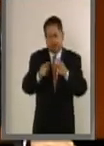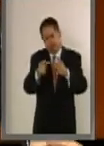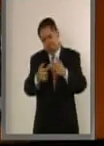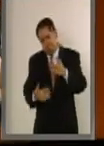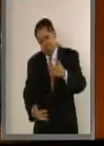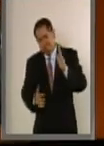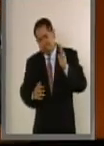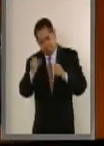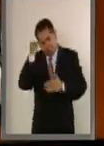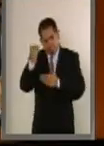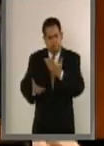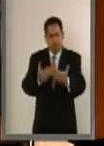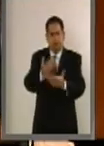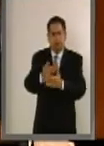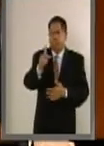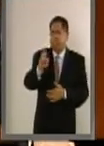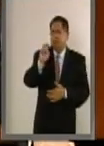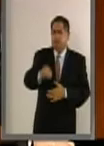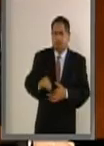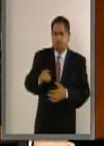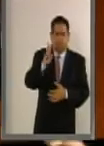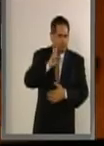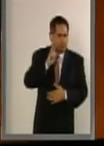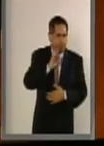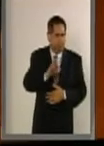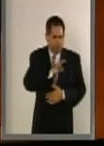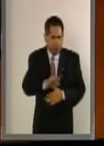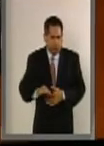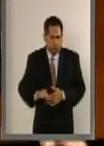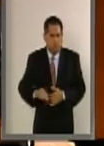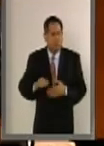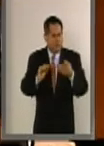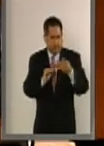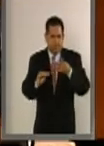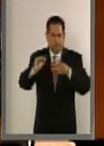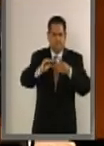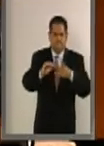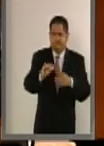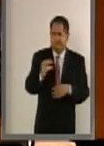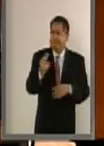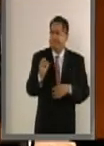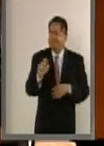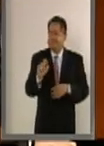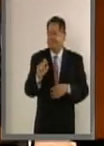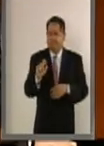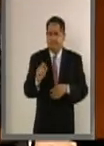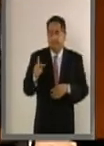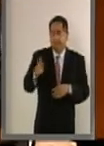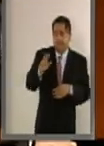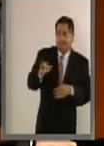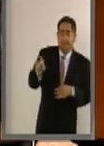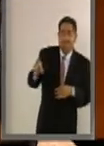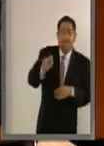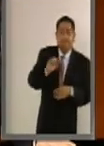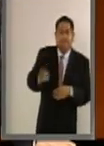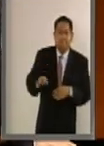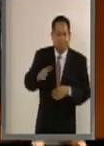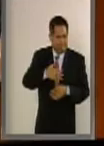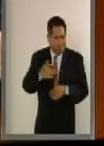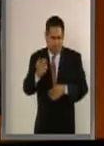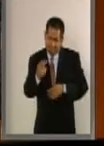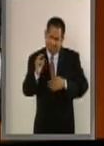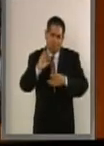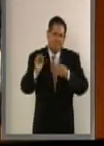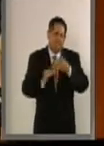Aquí está la propuesta del Verde que verdaderamente le sube aún más a la propuesta del revolucionario institucional.